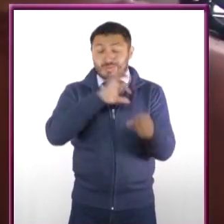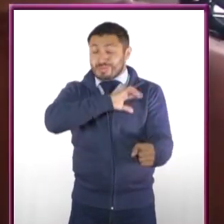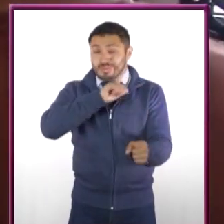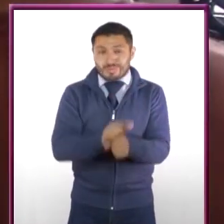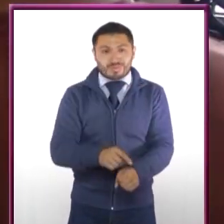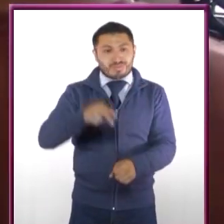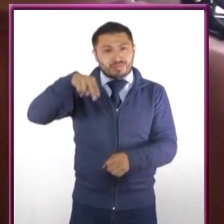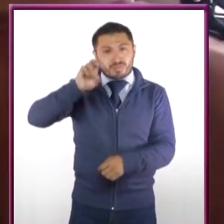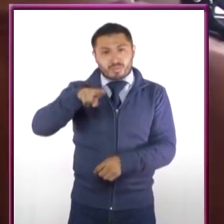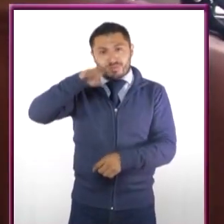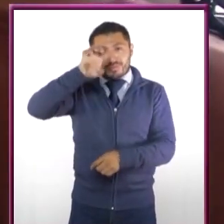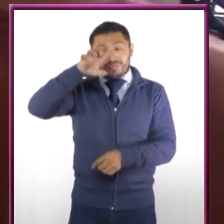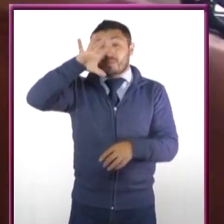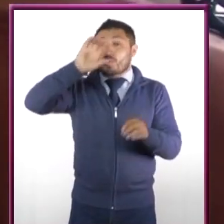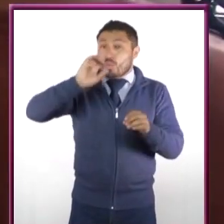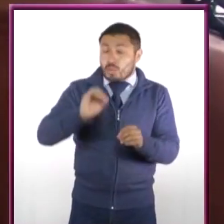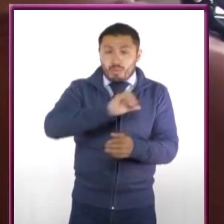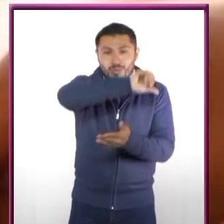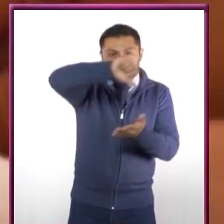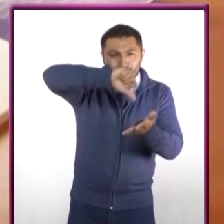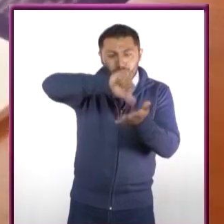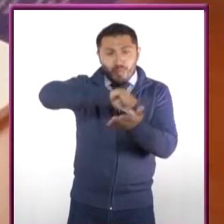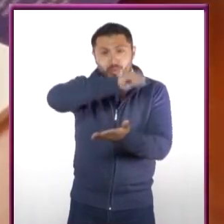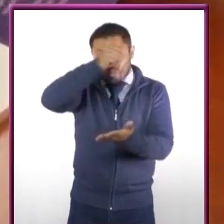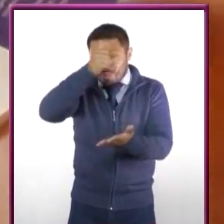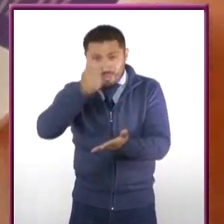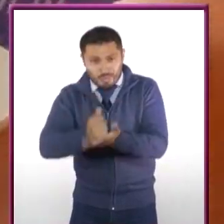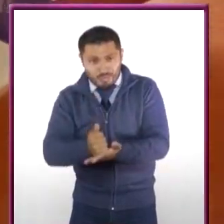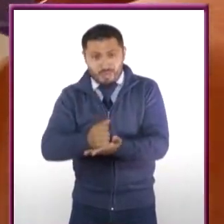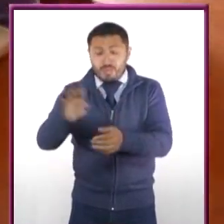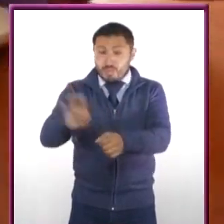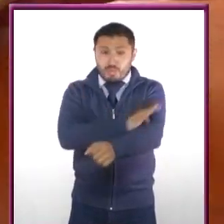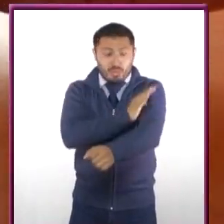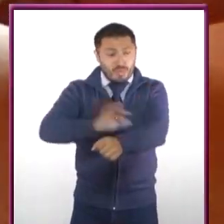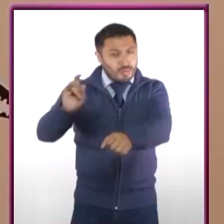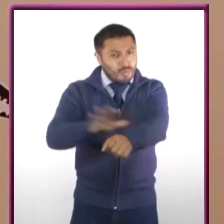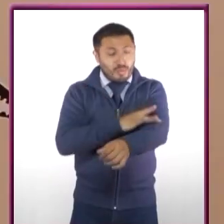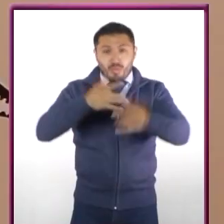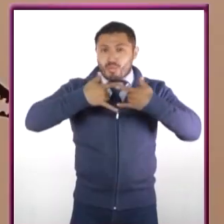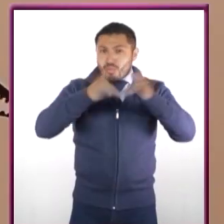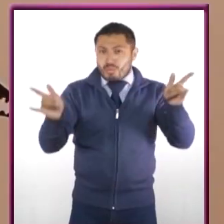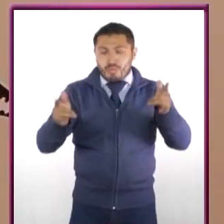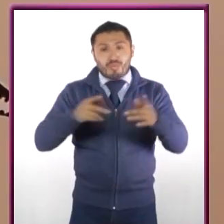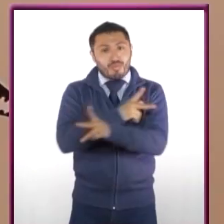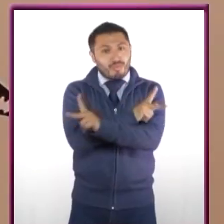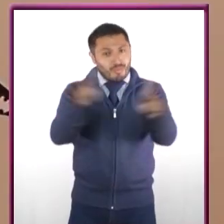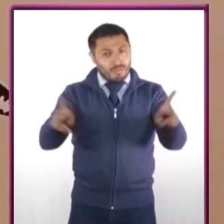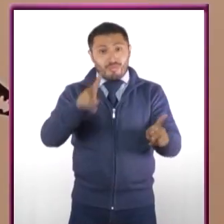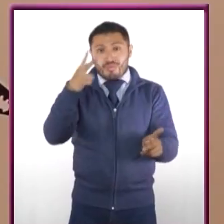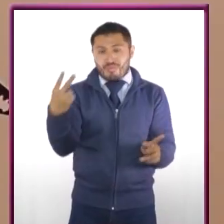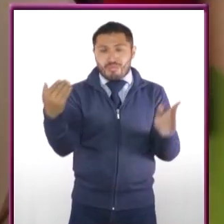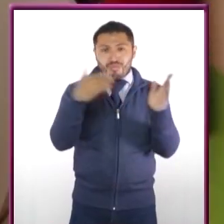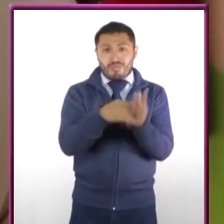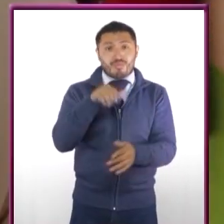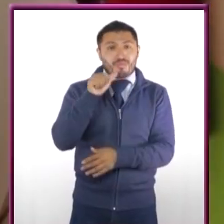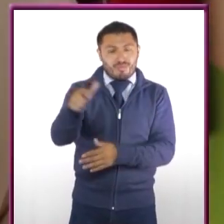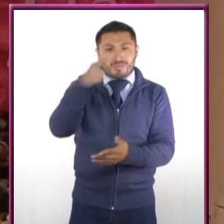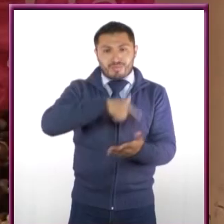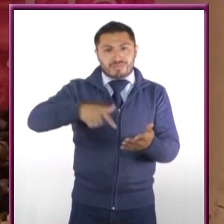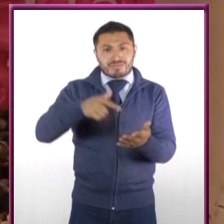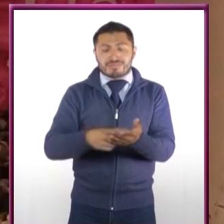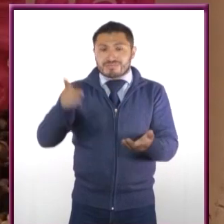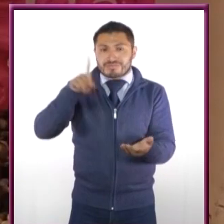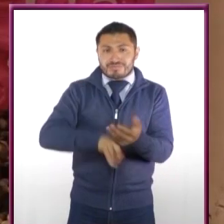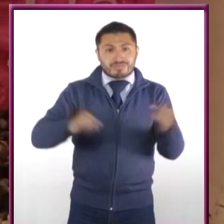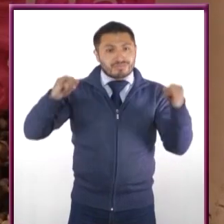Nube o Núcleo Urbano de Bienestar Emocional. Abierto al público por primera vez en el 2016, este espacio que